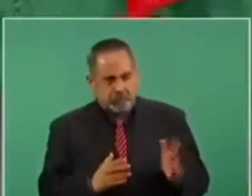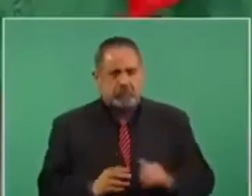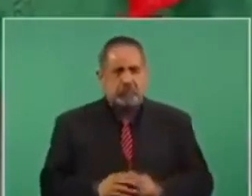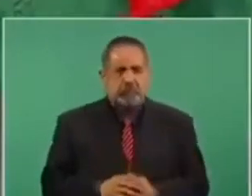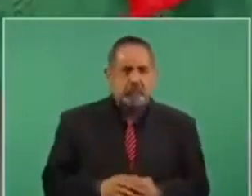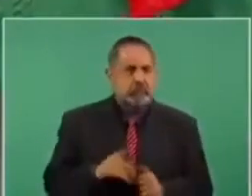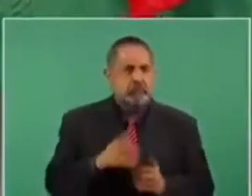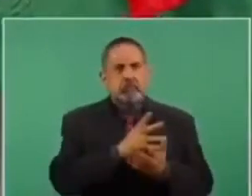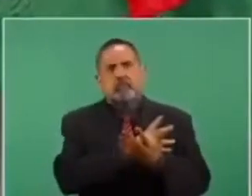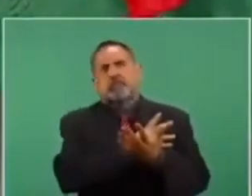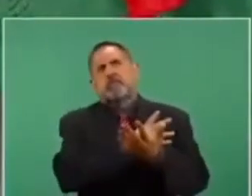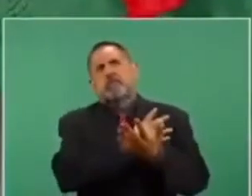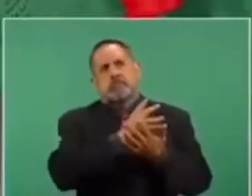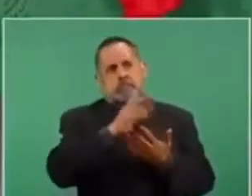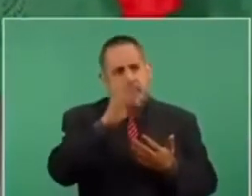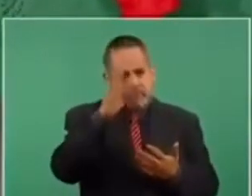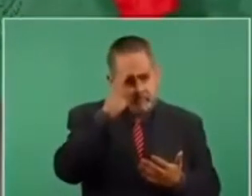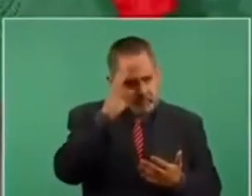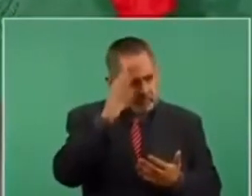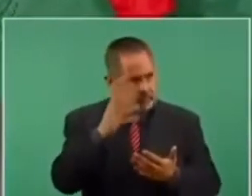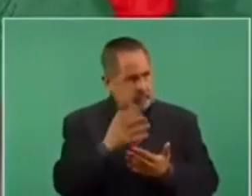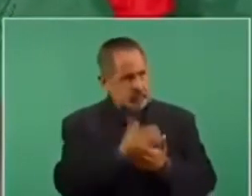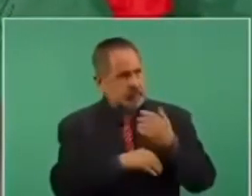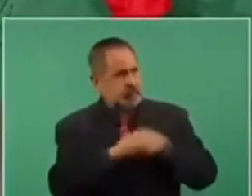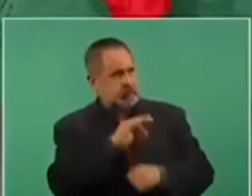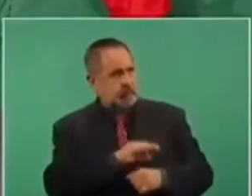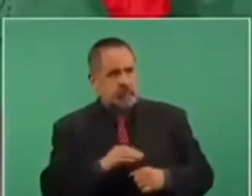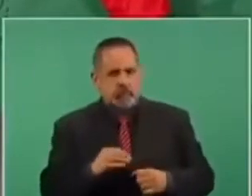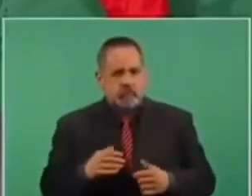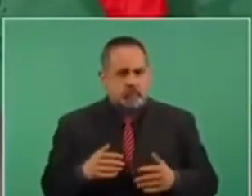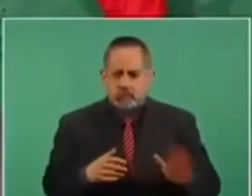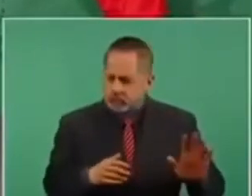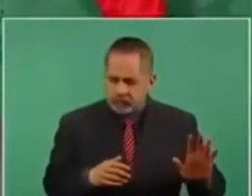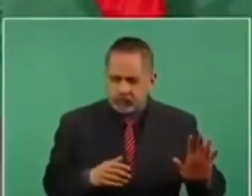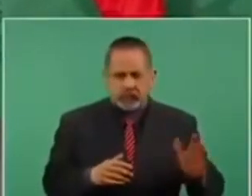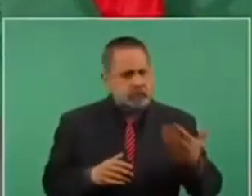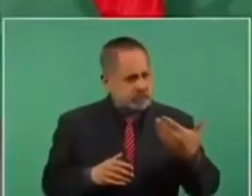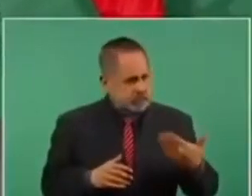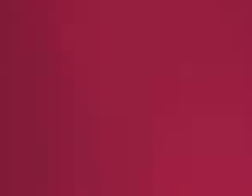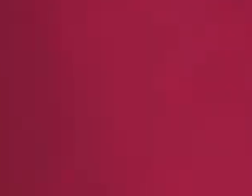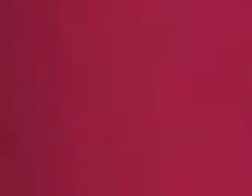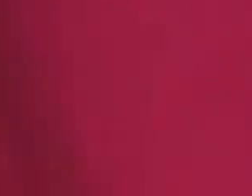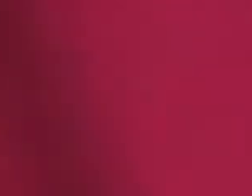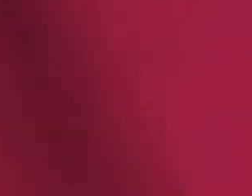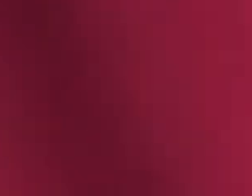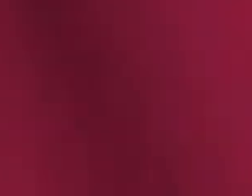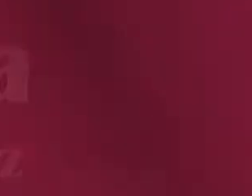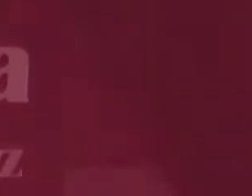no excesivas, y tiene futuro esta planta.